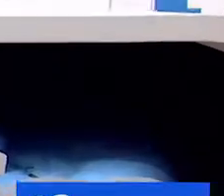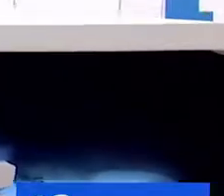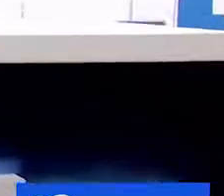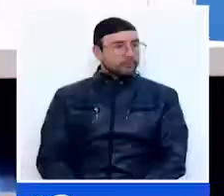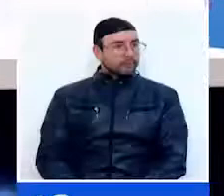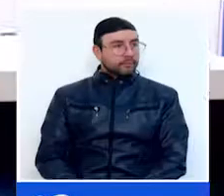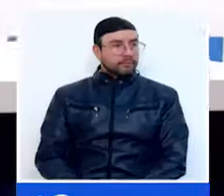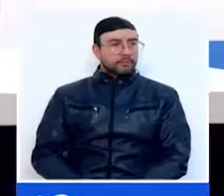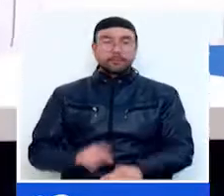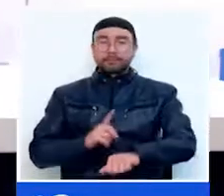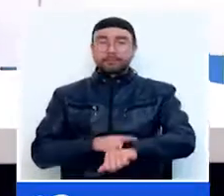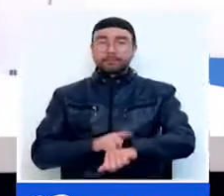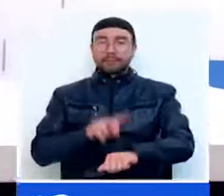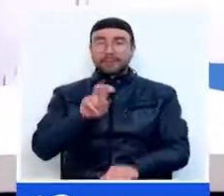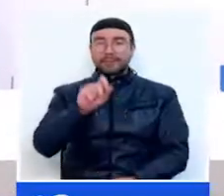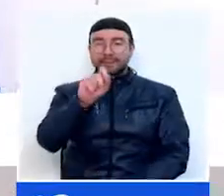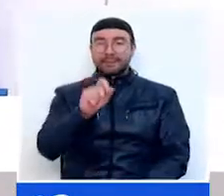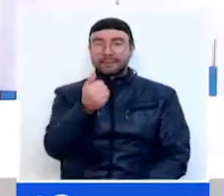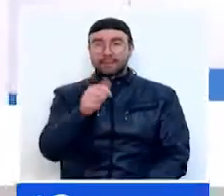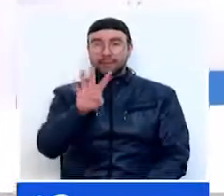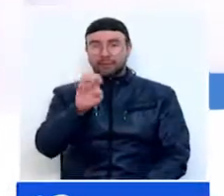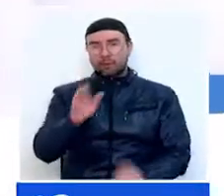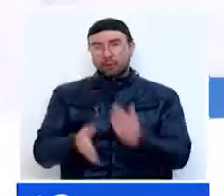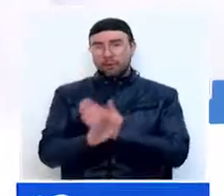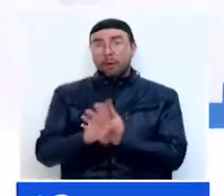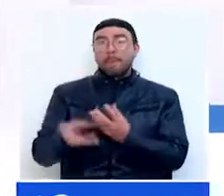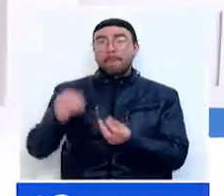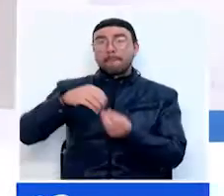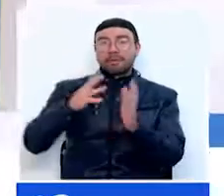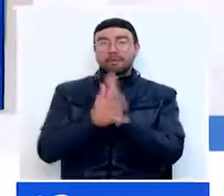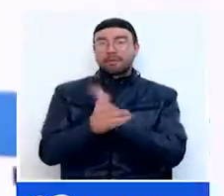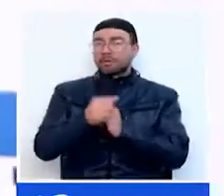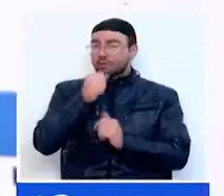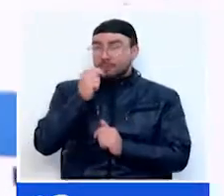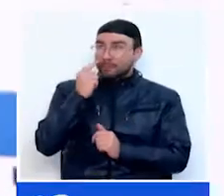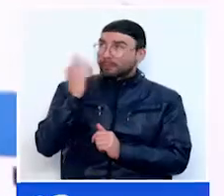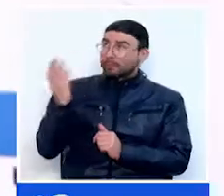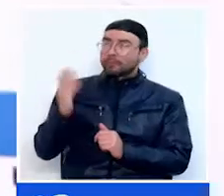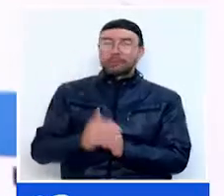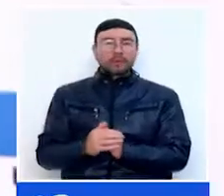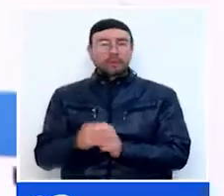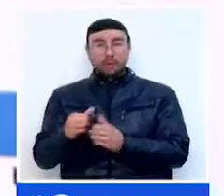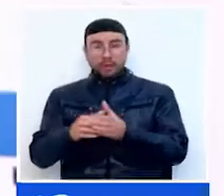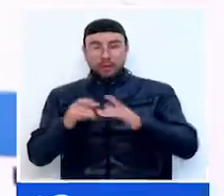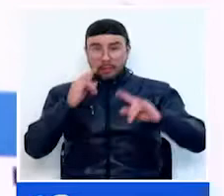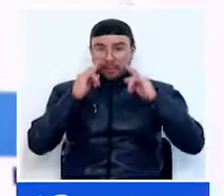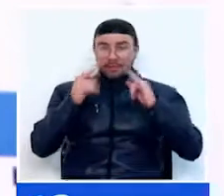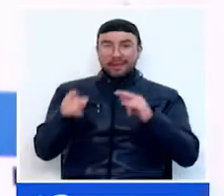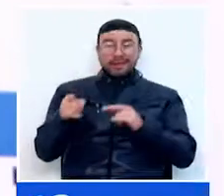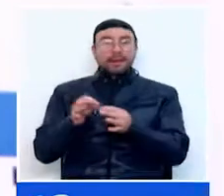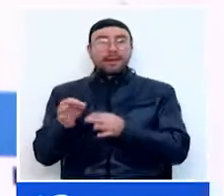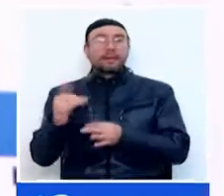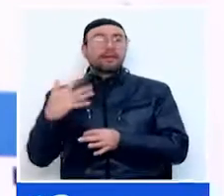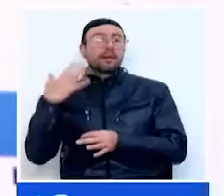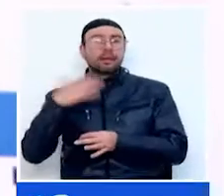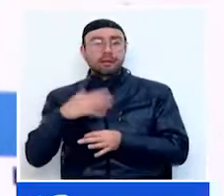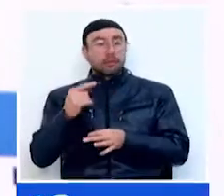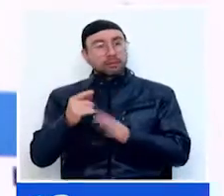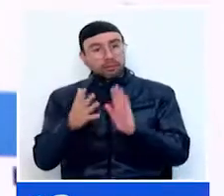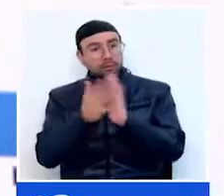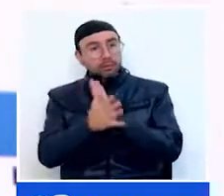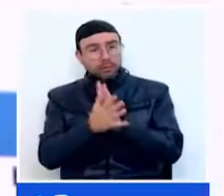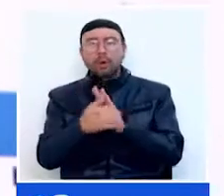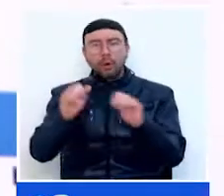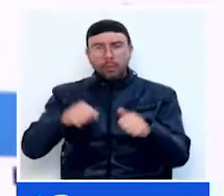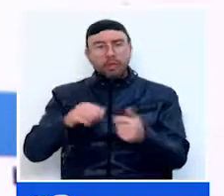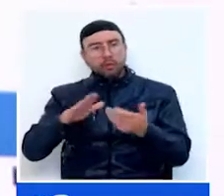A las 7 de la noche y 19 minutos, continuamos con más información en Telecafé Noticias. La Personería Municipal de Armenia abre a la ciudadanía el mecanismo